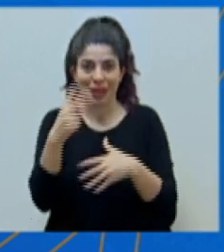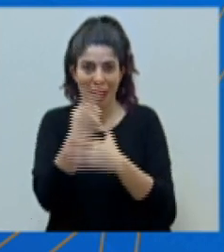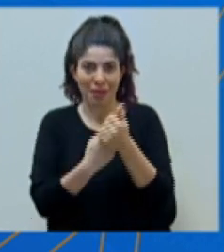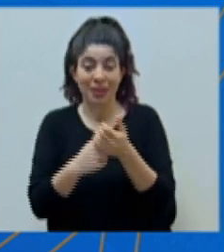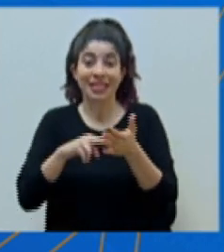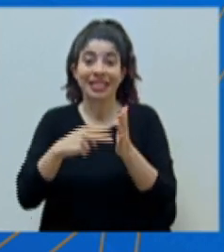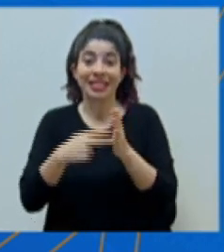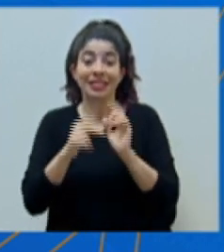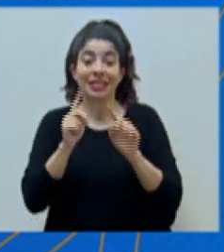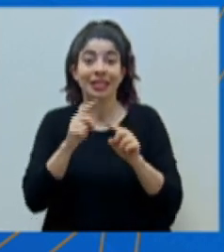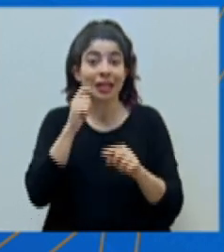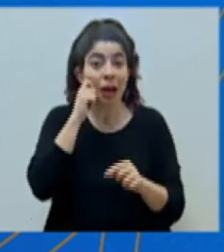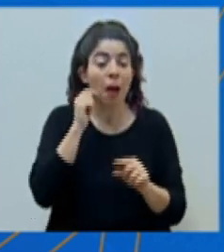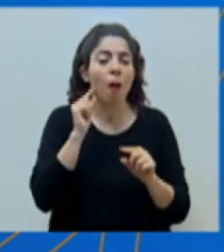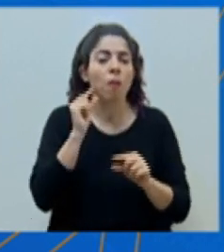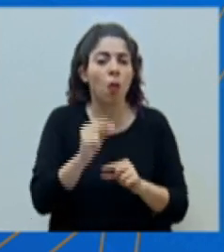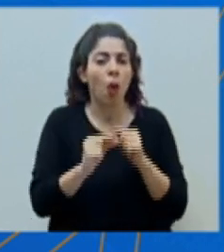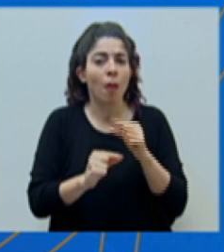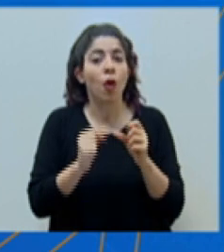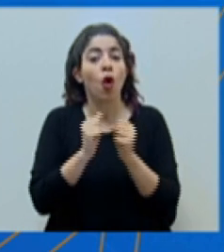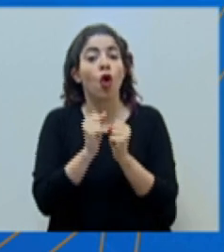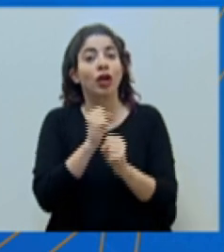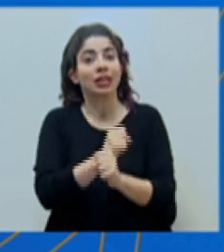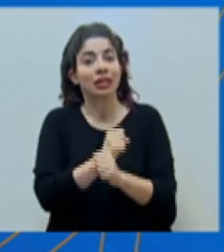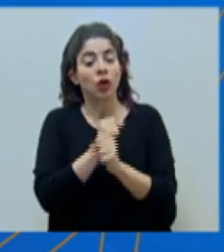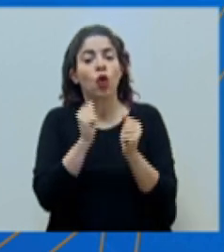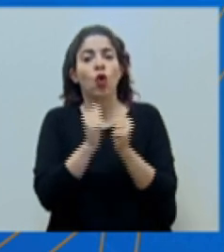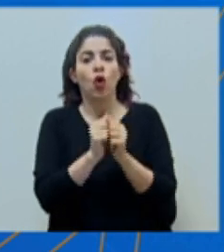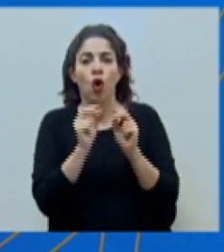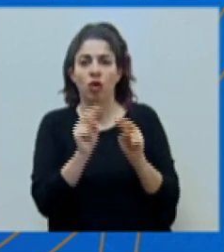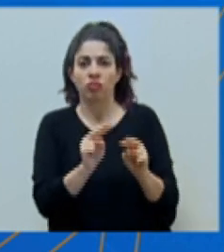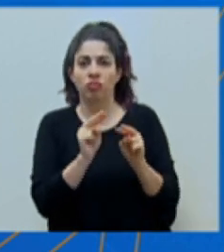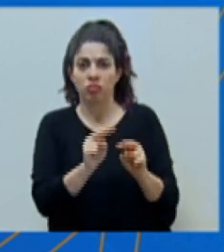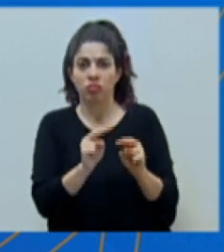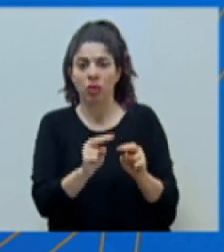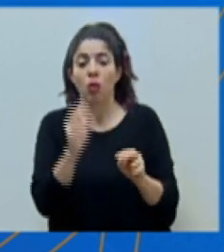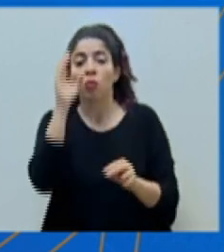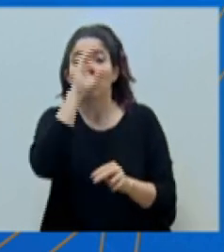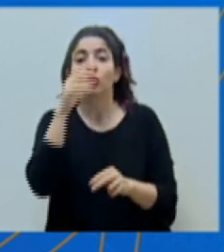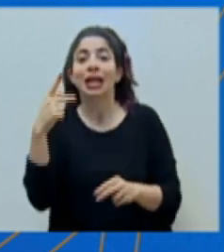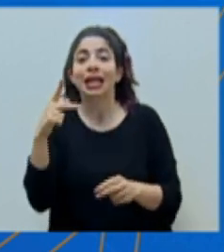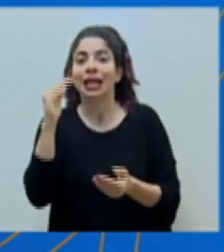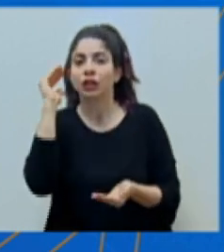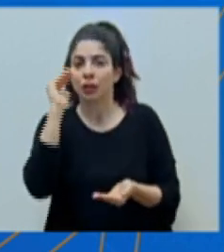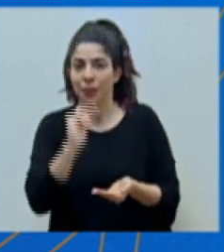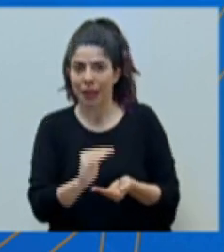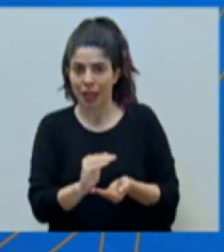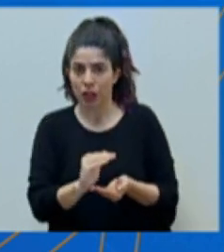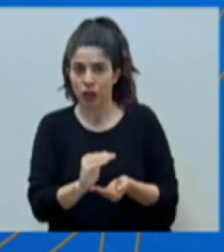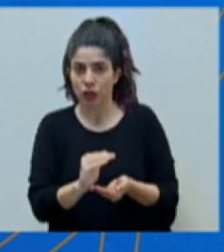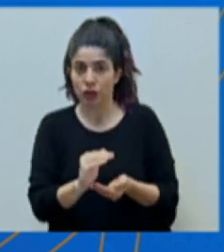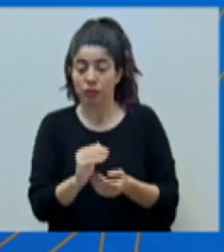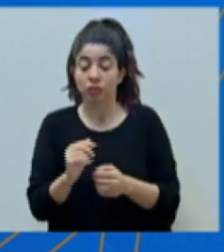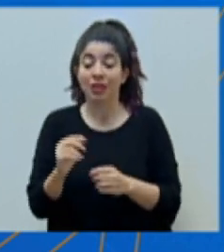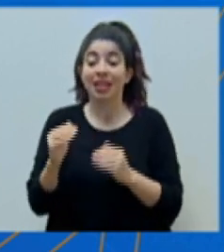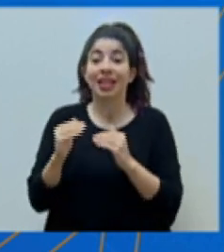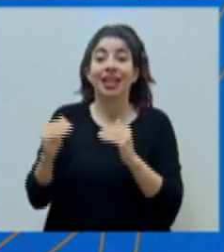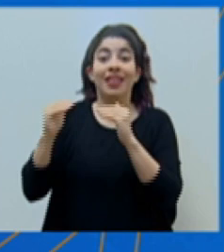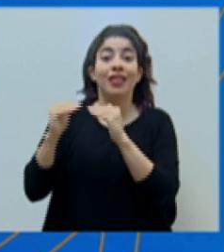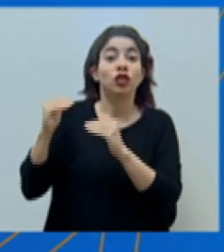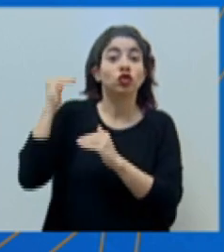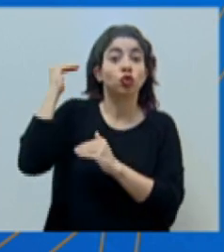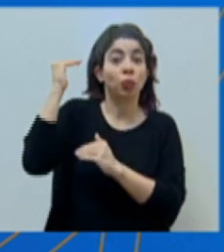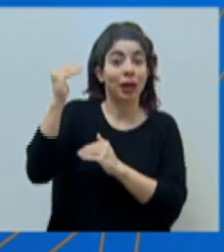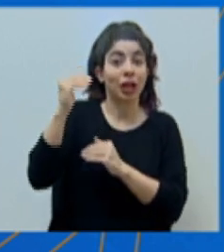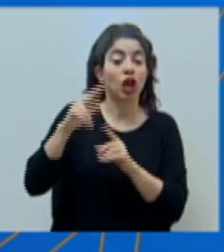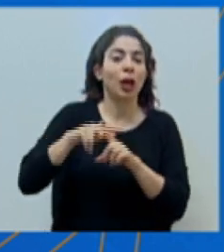presencialidad seguro, paulatino y monitoreado, minimizando el riesgo. Ingresan los niveles superiores en las primeras